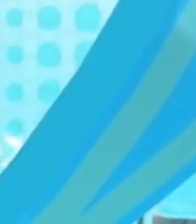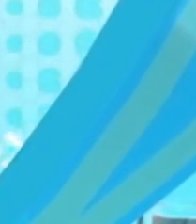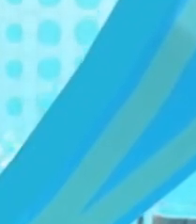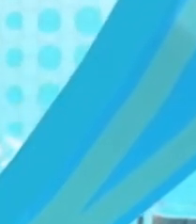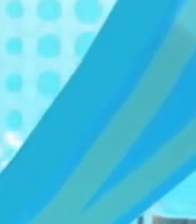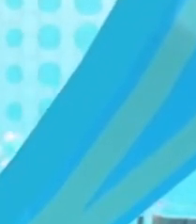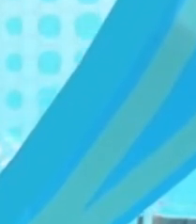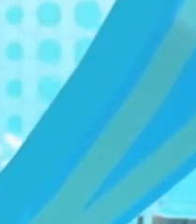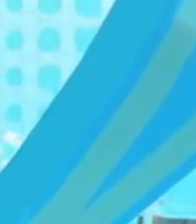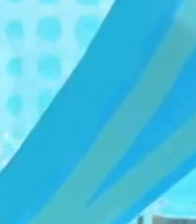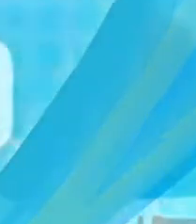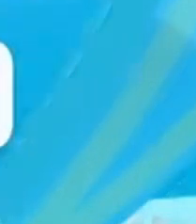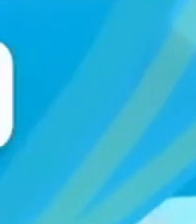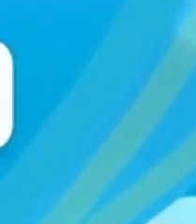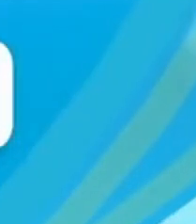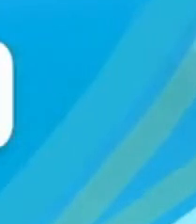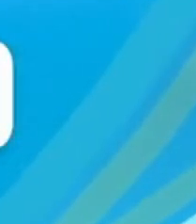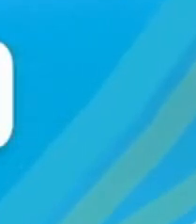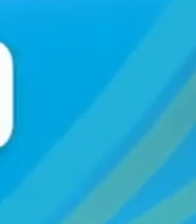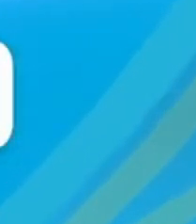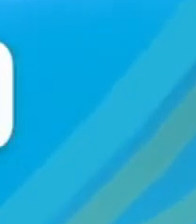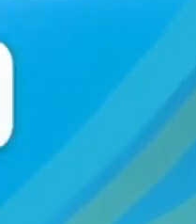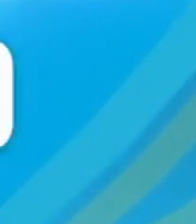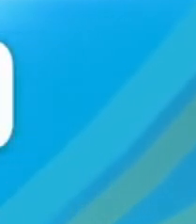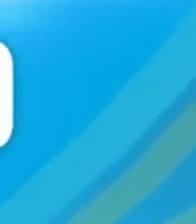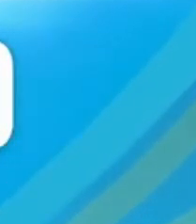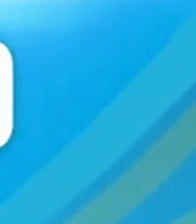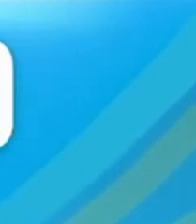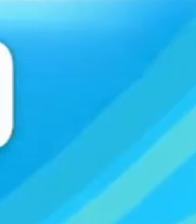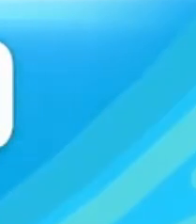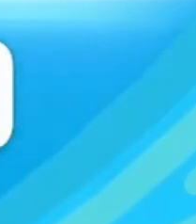Banco Popular presentó El Tipo de Cambio.